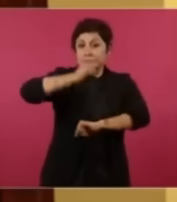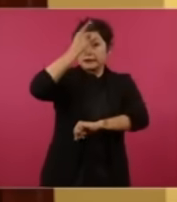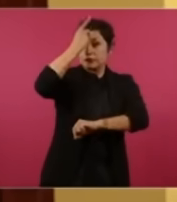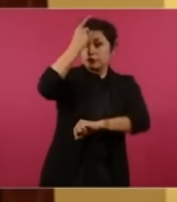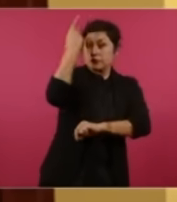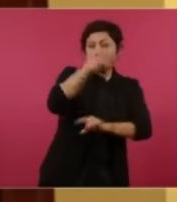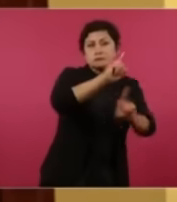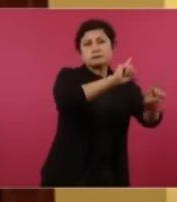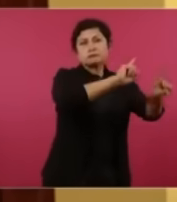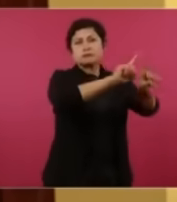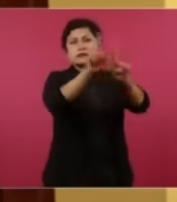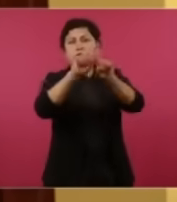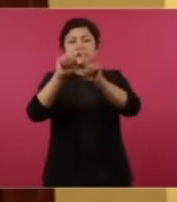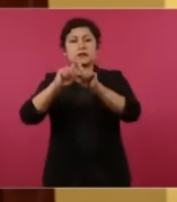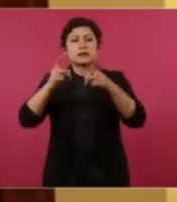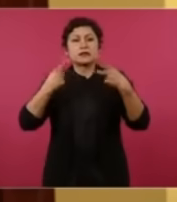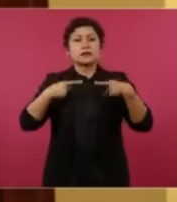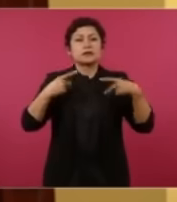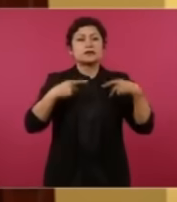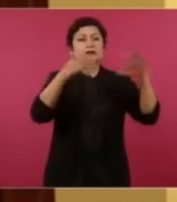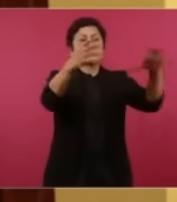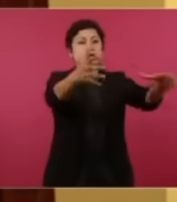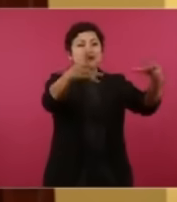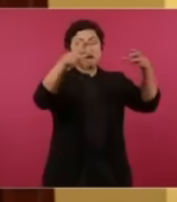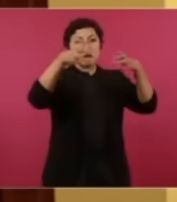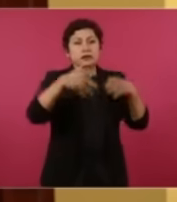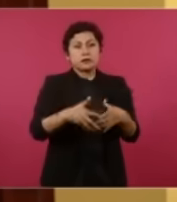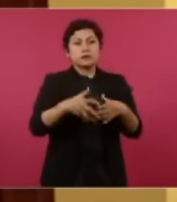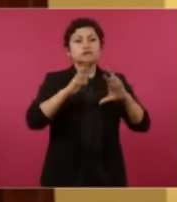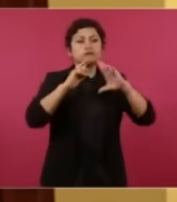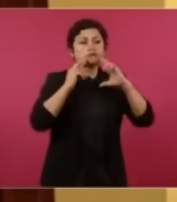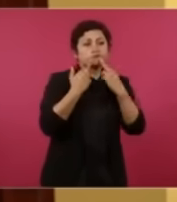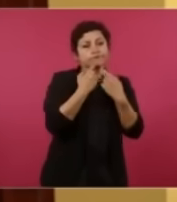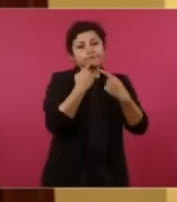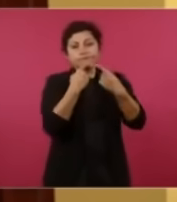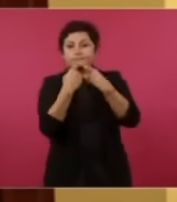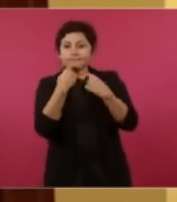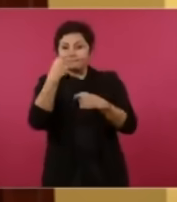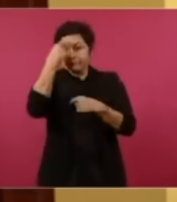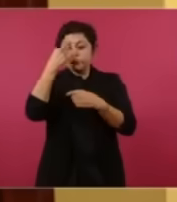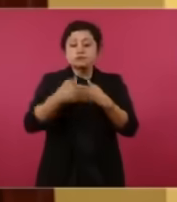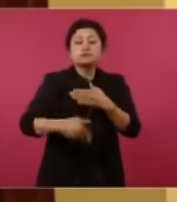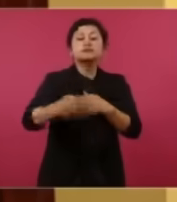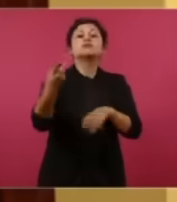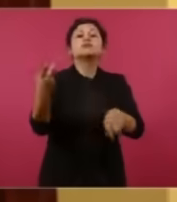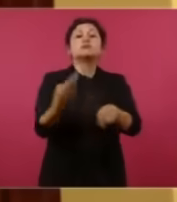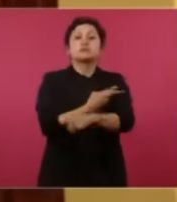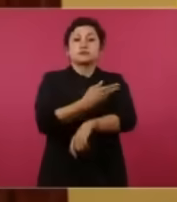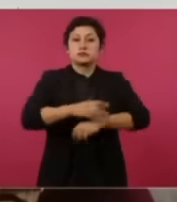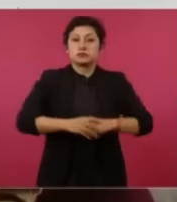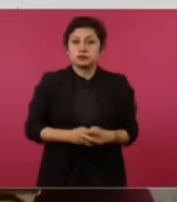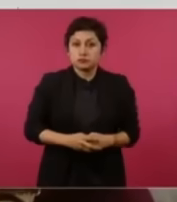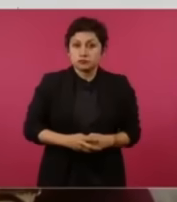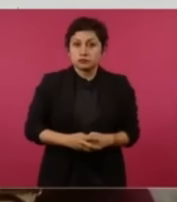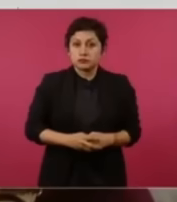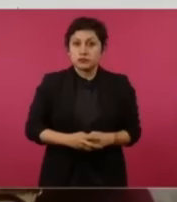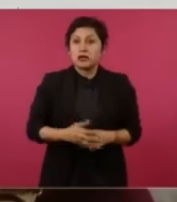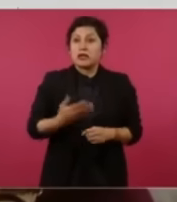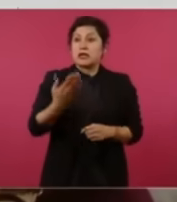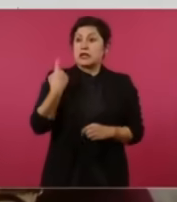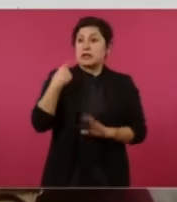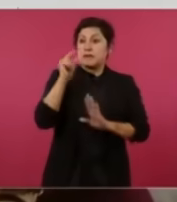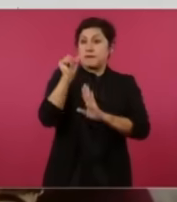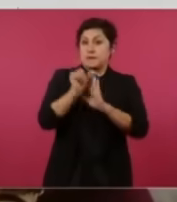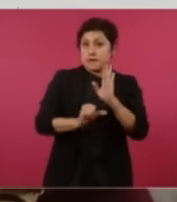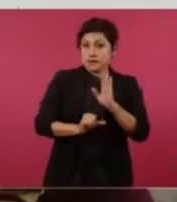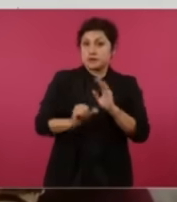ir ideando qué vamos a hacer. En días pasados la comida fue en casa de Francisco